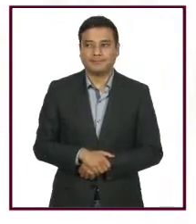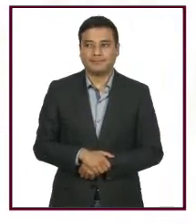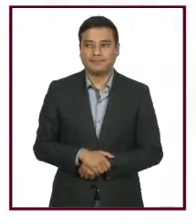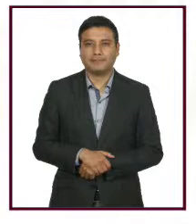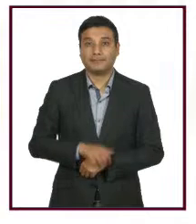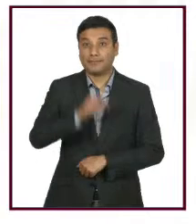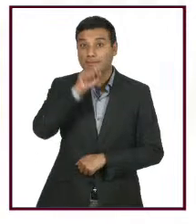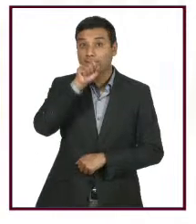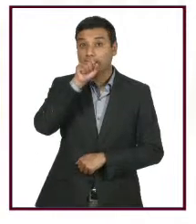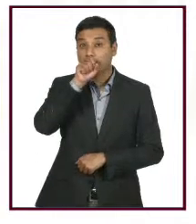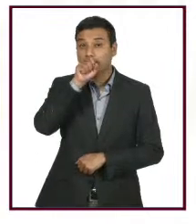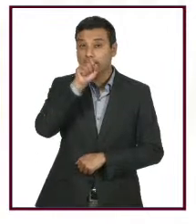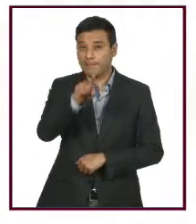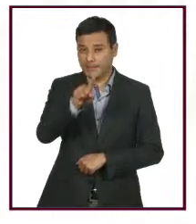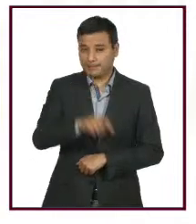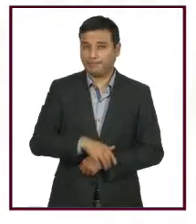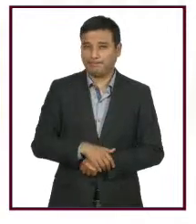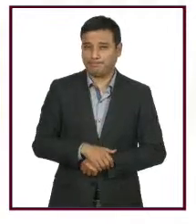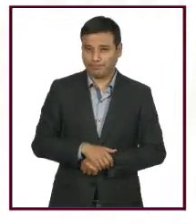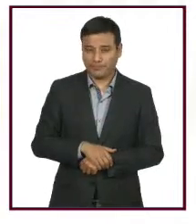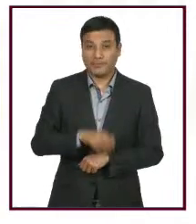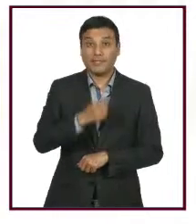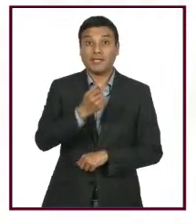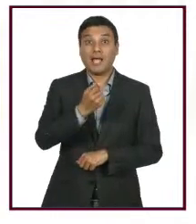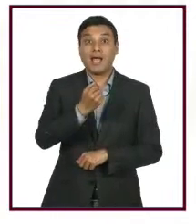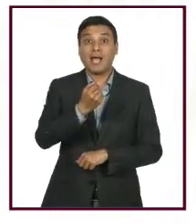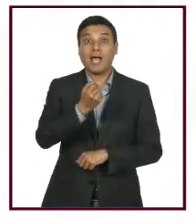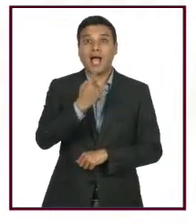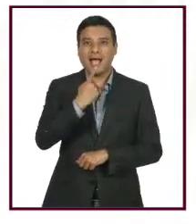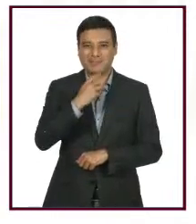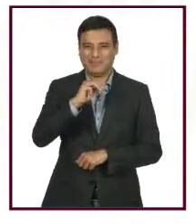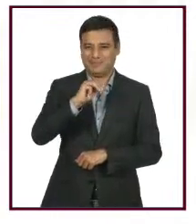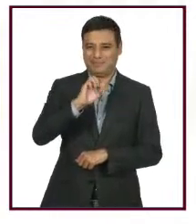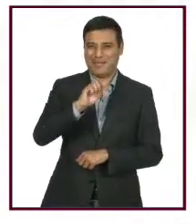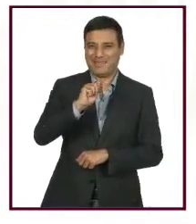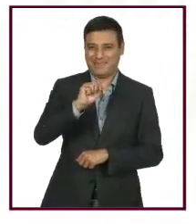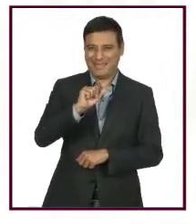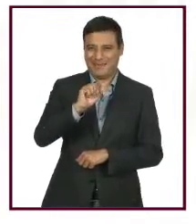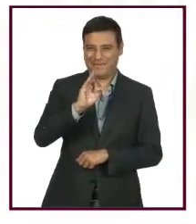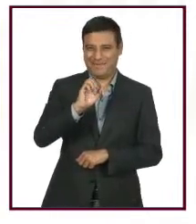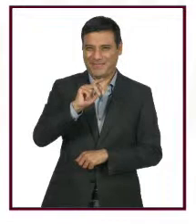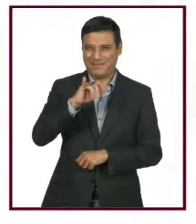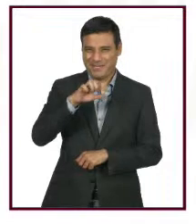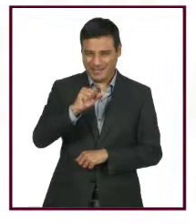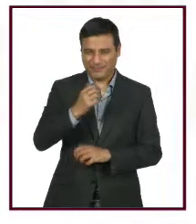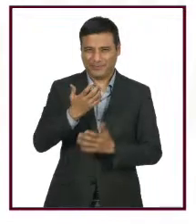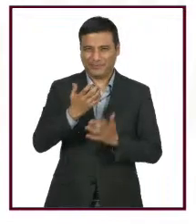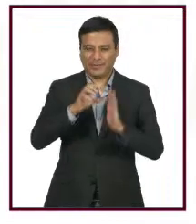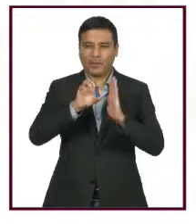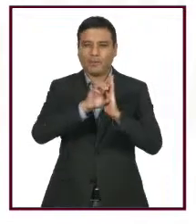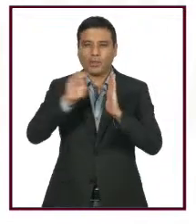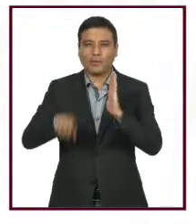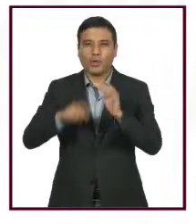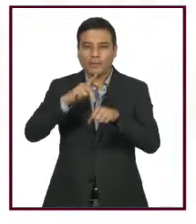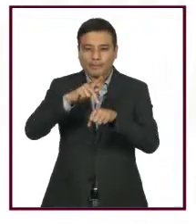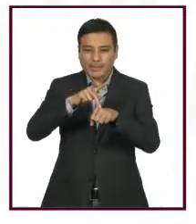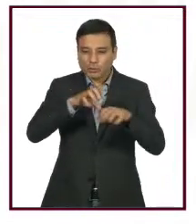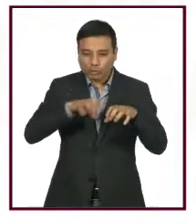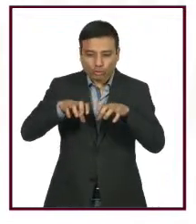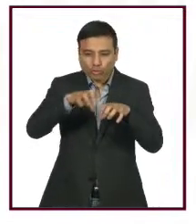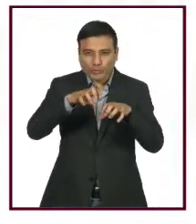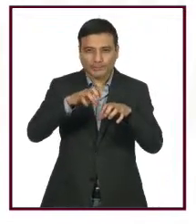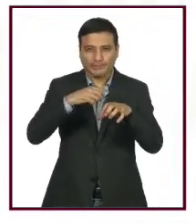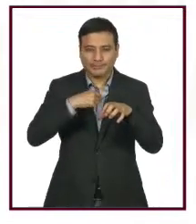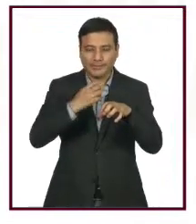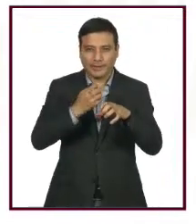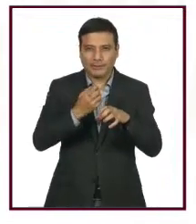También dentro de los datos de intoxicación de las metanfetaminas, en este caso del cristal, pues como les mencionaba,